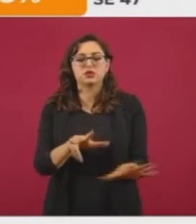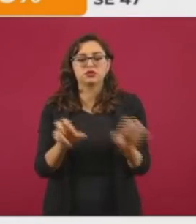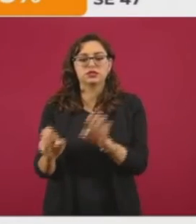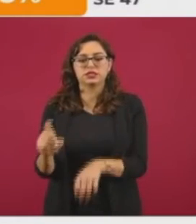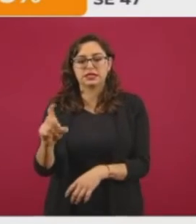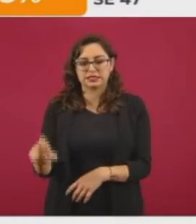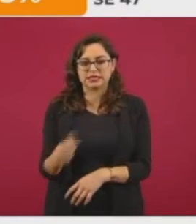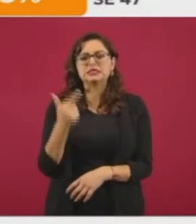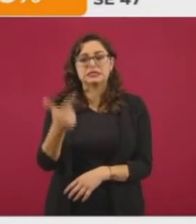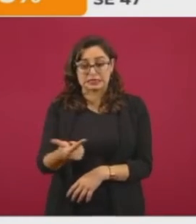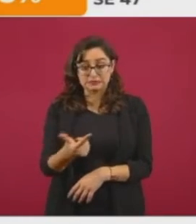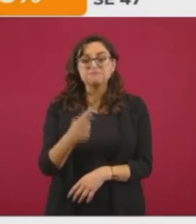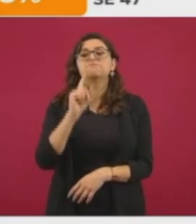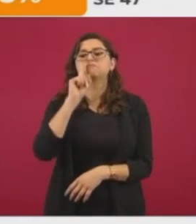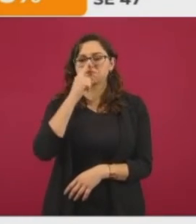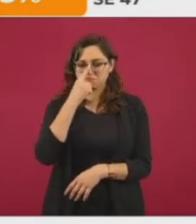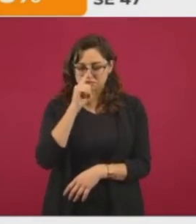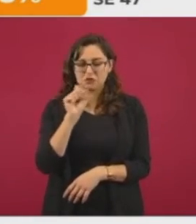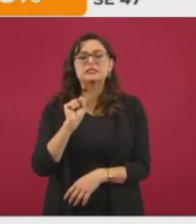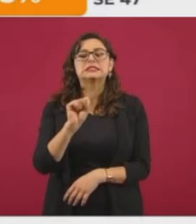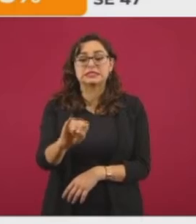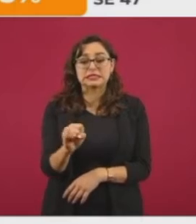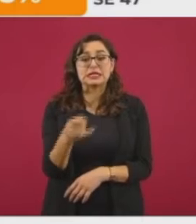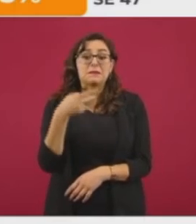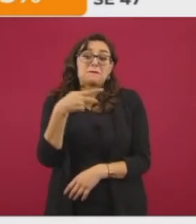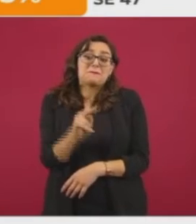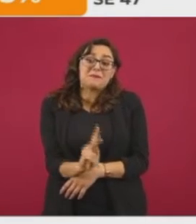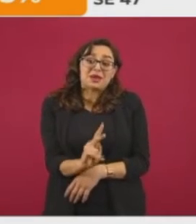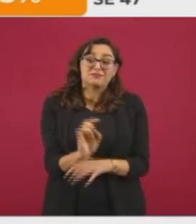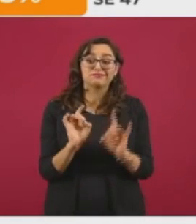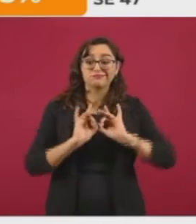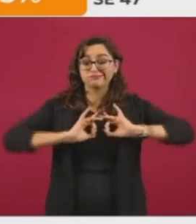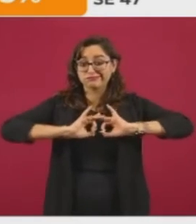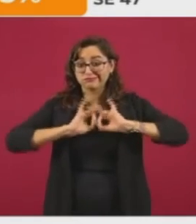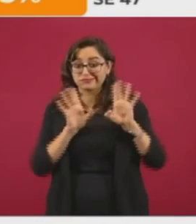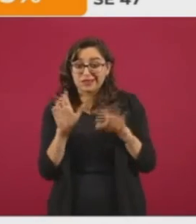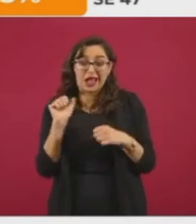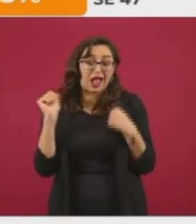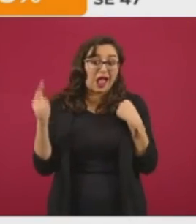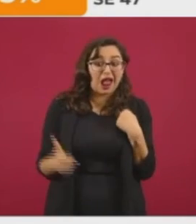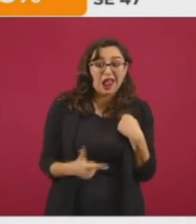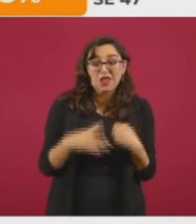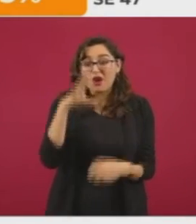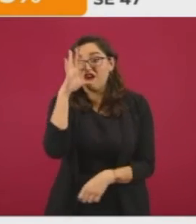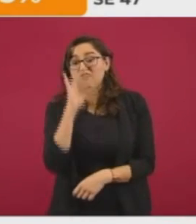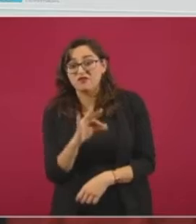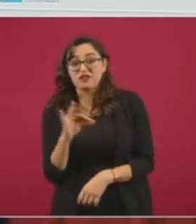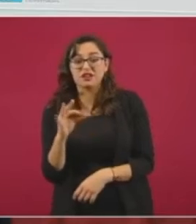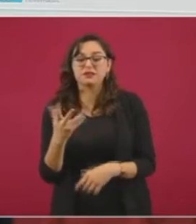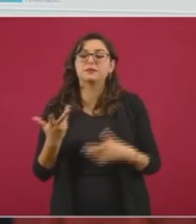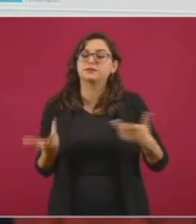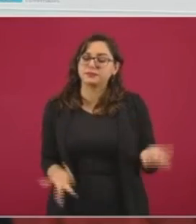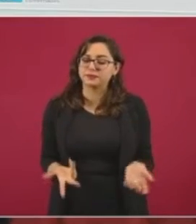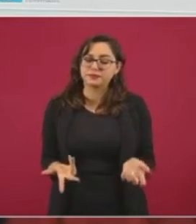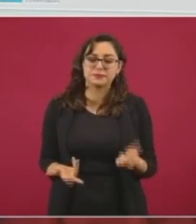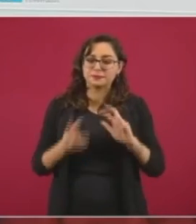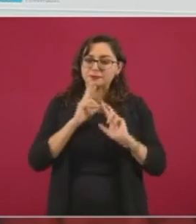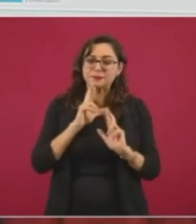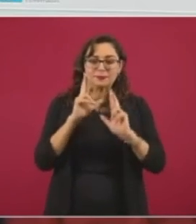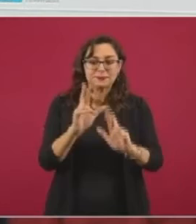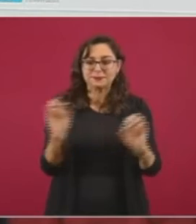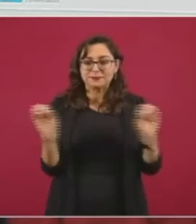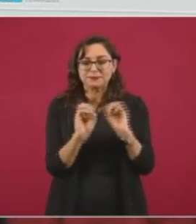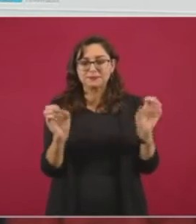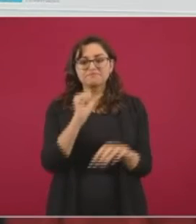147.837 que sí se tomó muestra y que por diversas razones que ya hemos explicado aquí se están